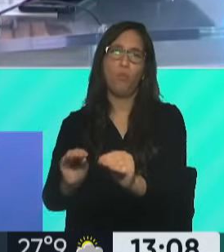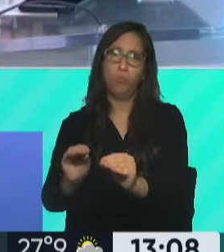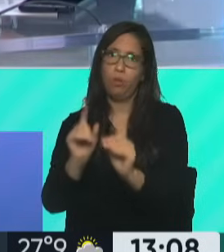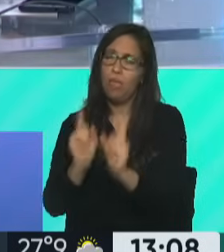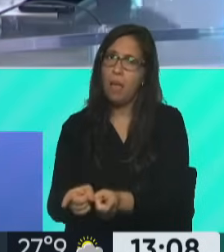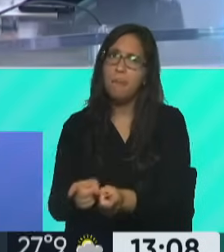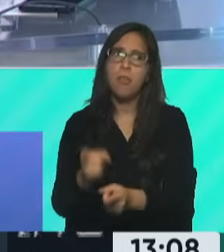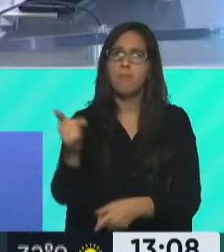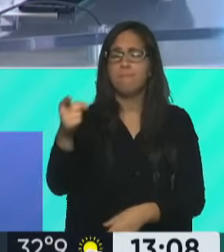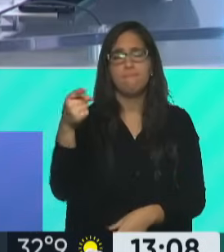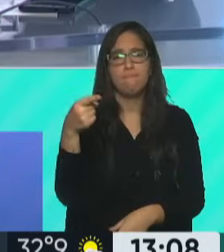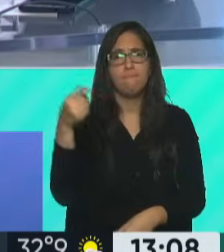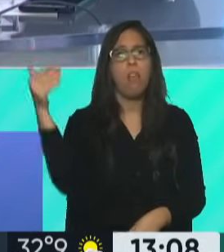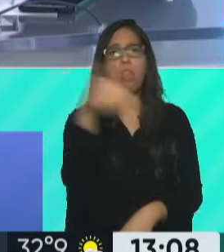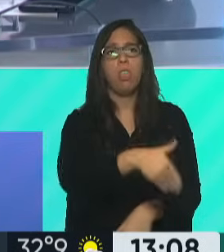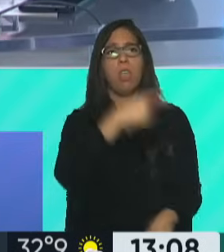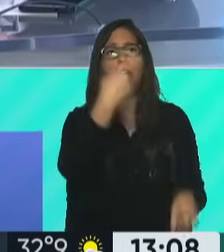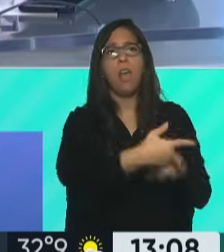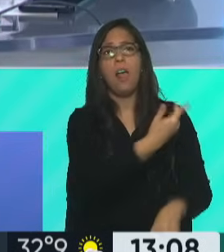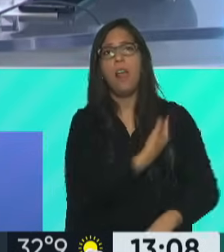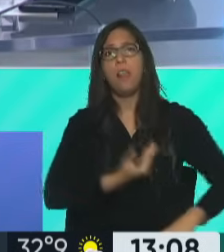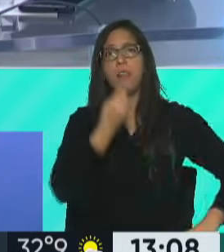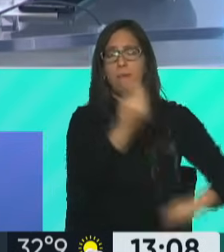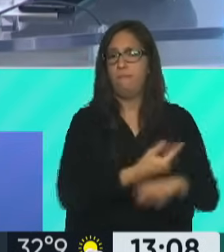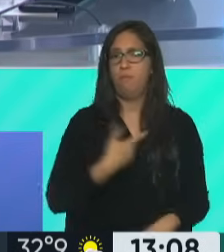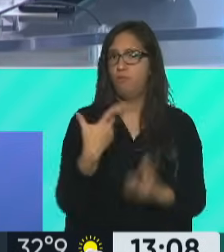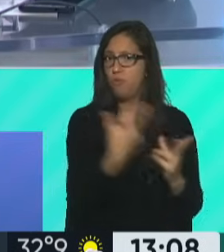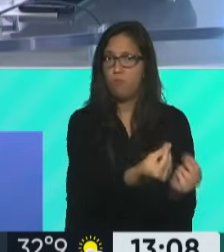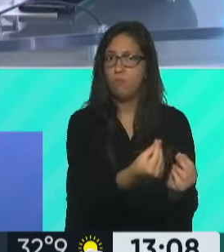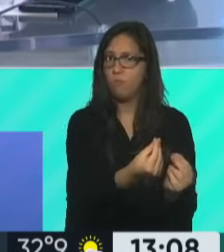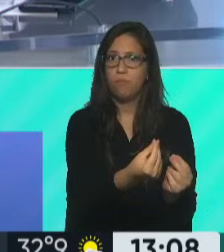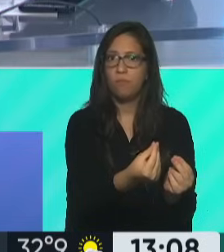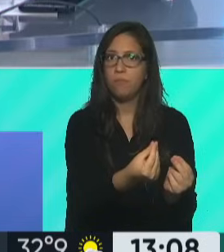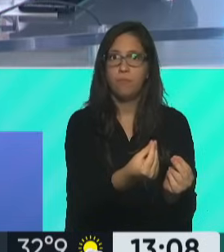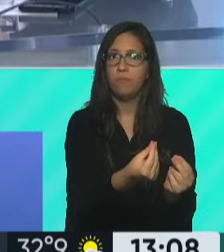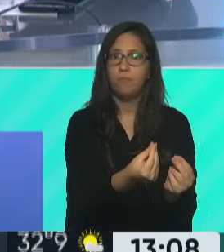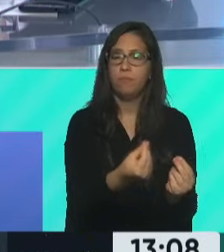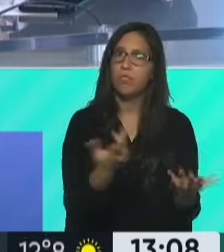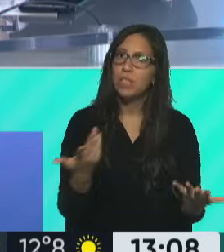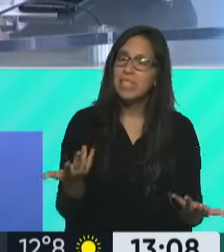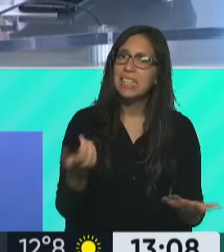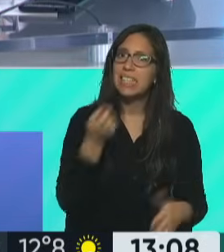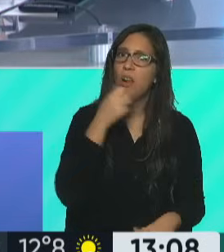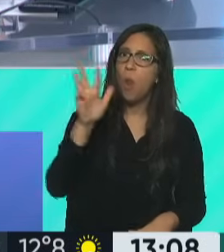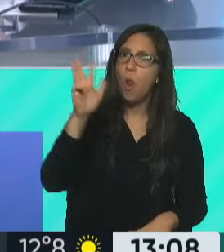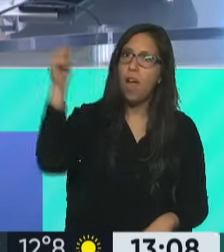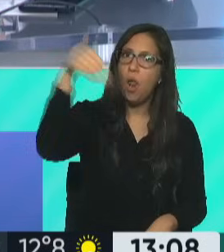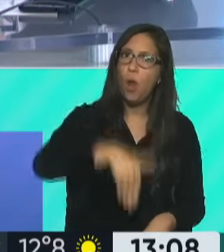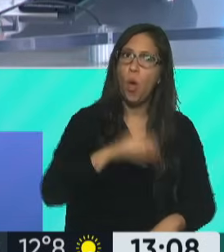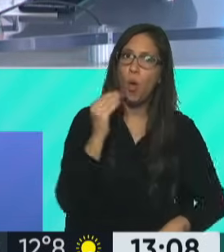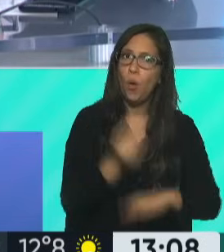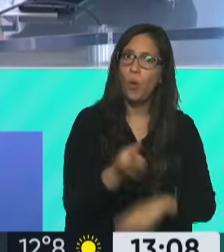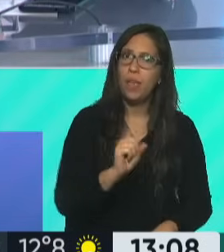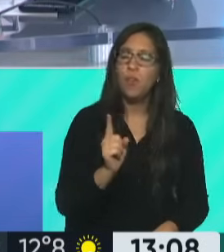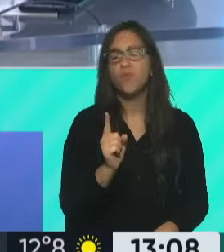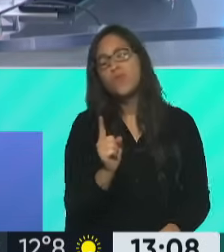es un hecho para para Argentina históricamente importante un hecho negativo el hecho de que no vaya a estar presente el presidente de Brasil en